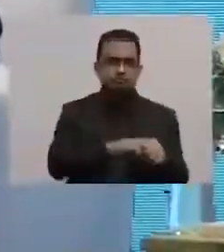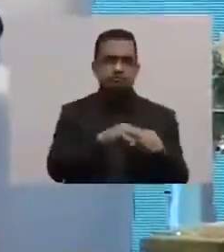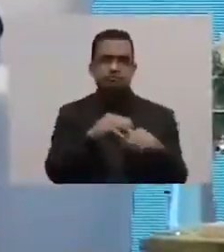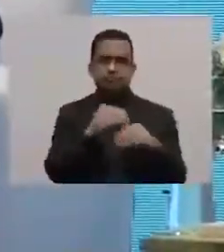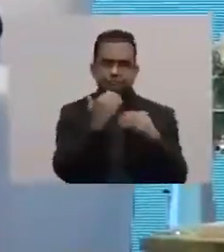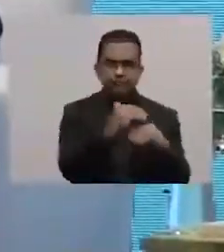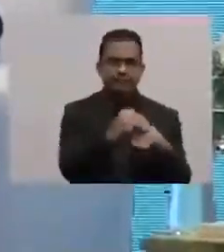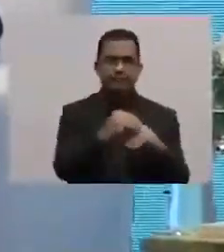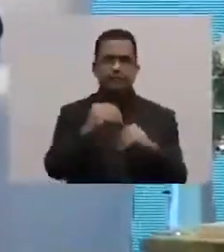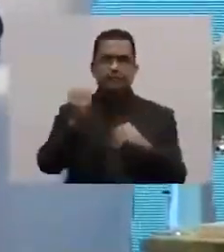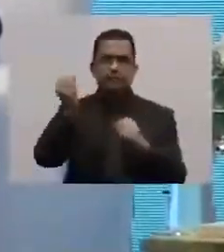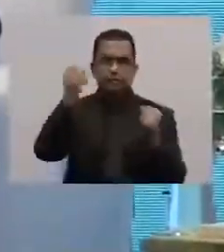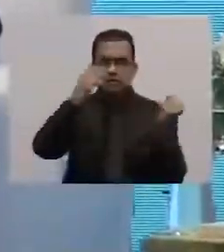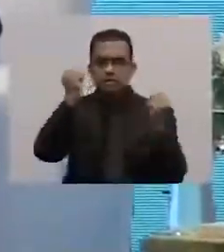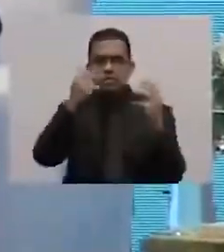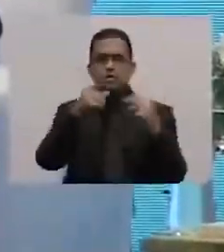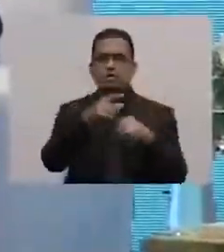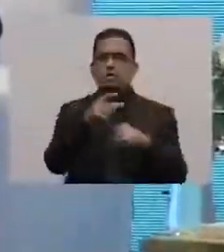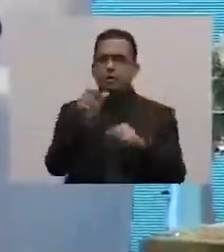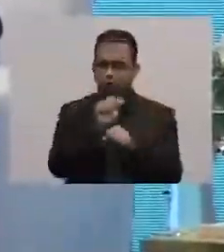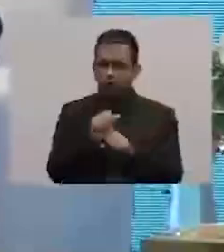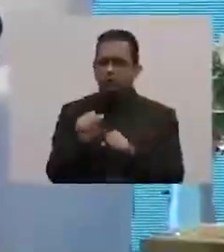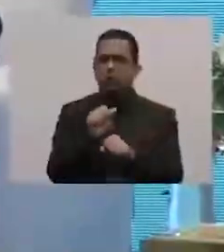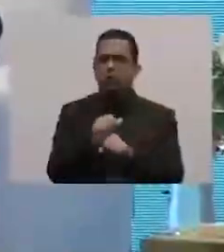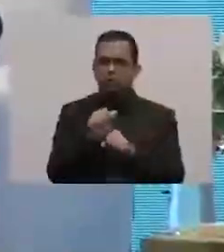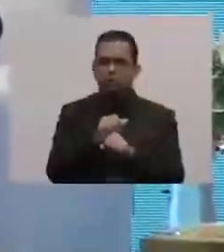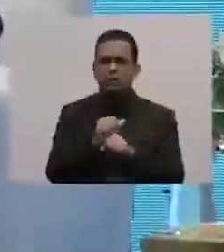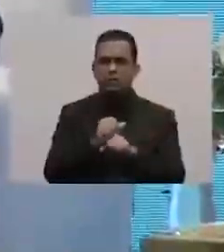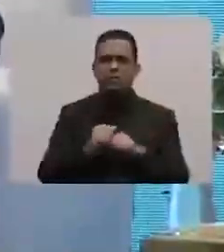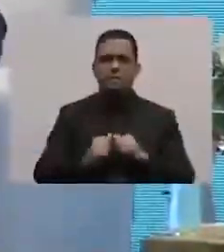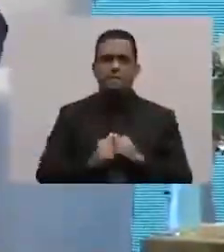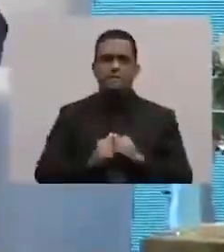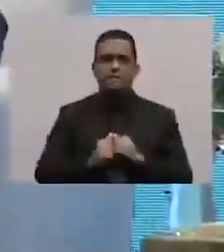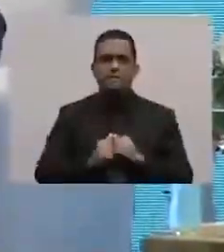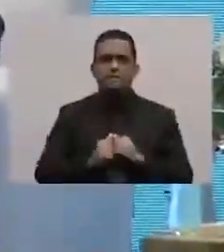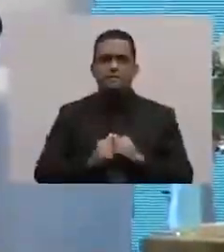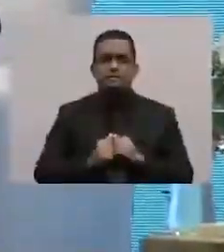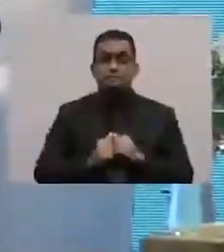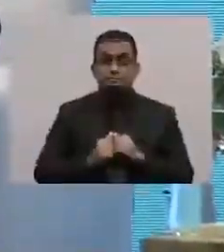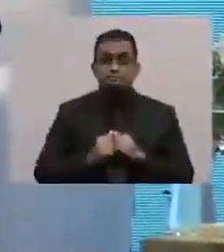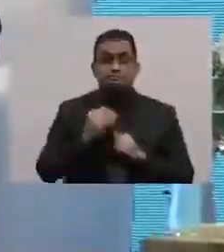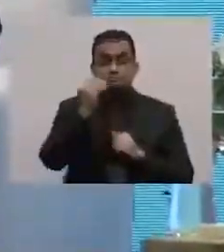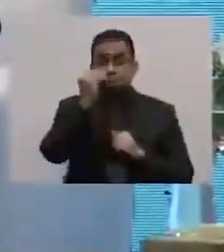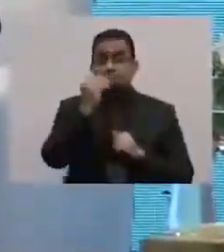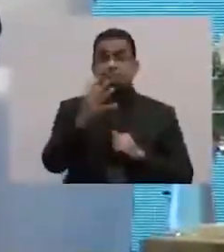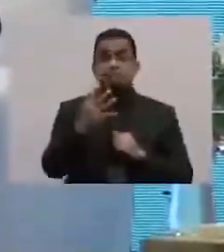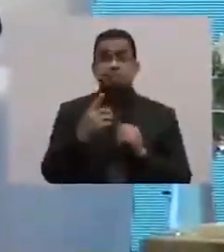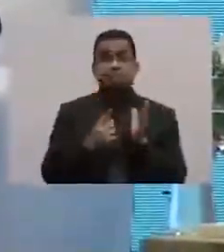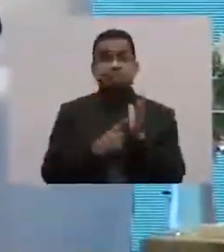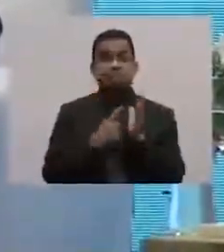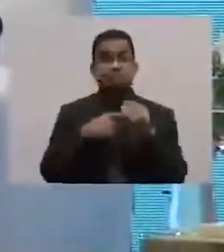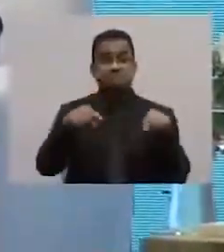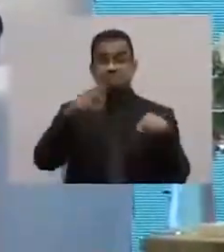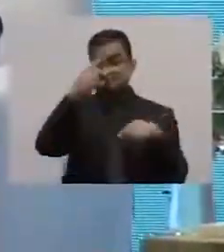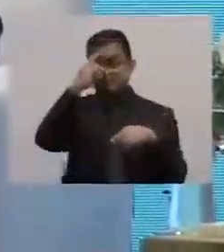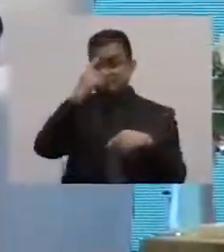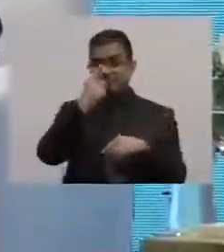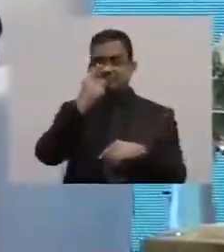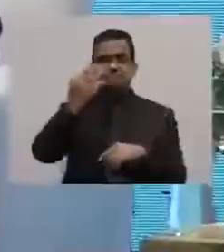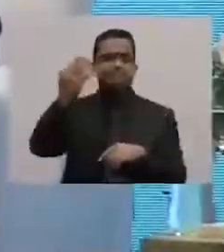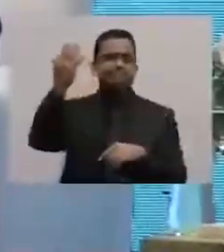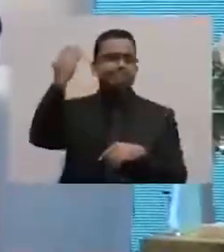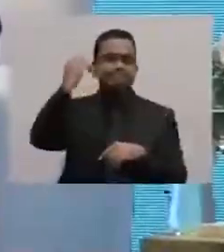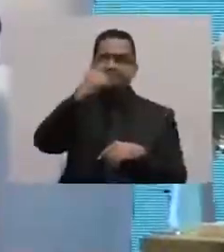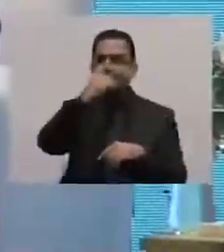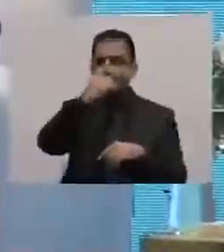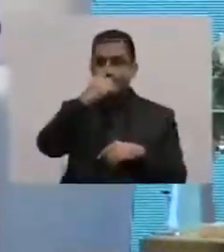Aquí he visto caras jóvenes que posiblemente no tienen idea cuando este país operaba con una cadena